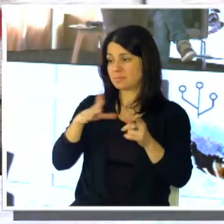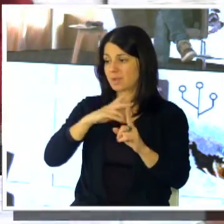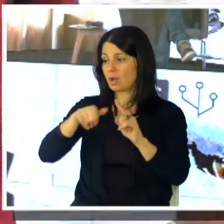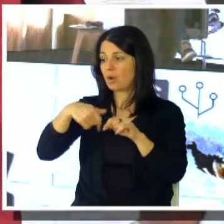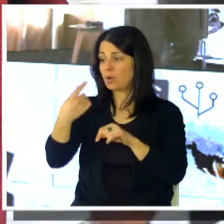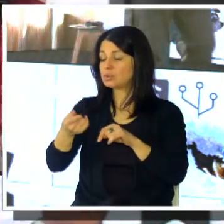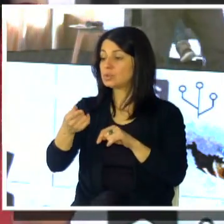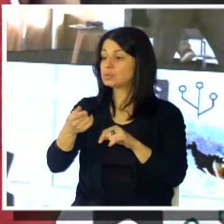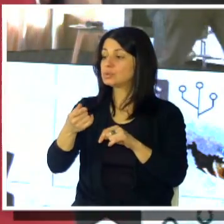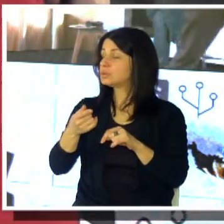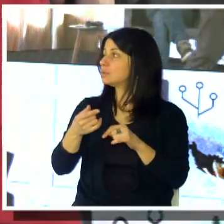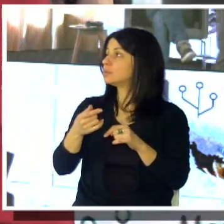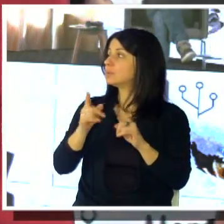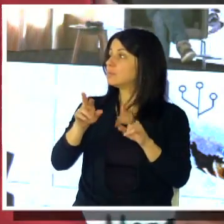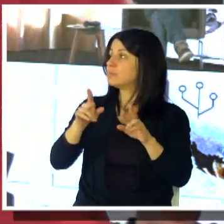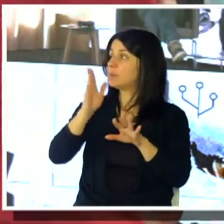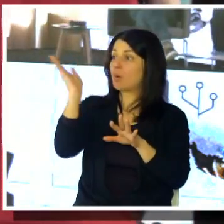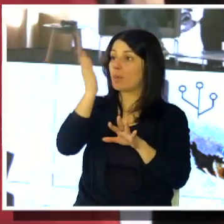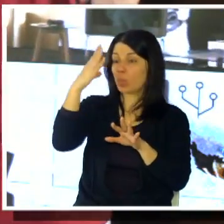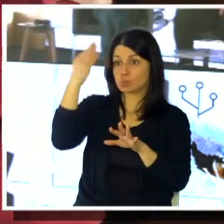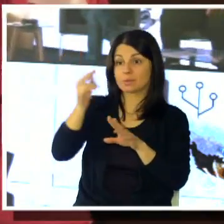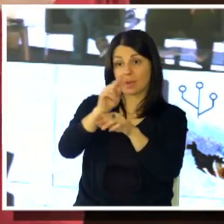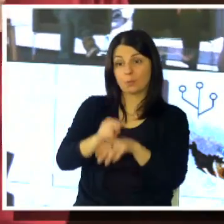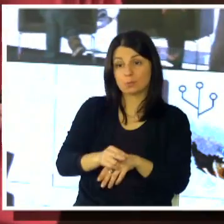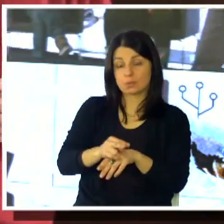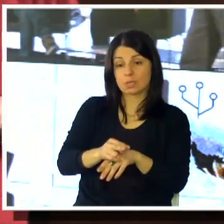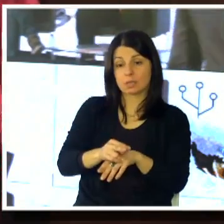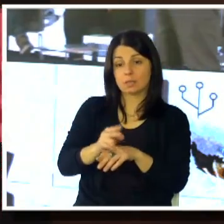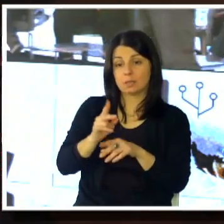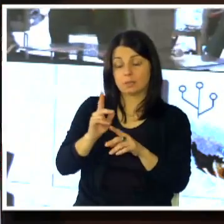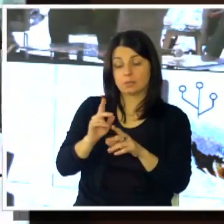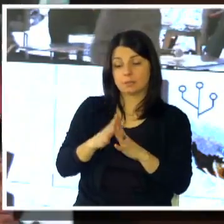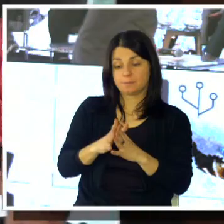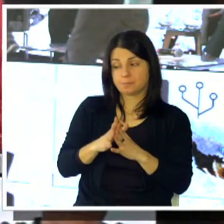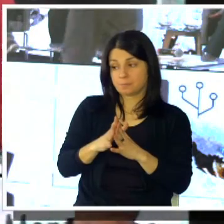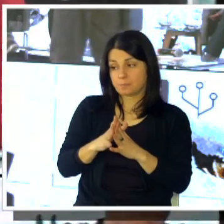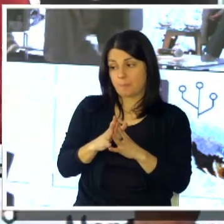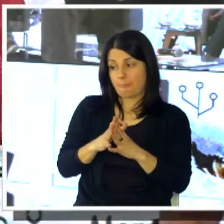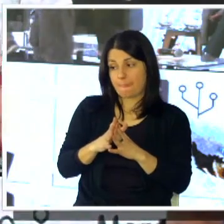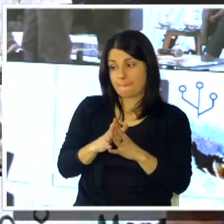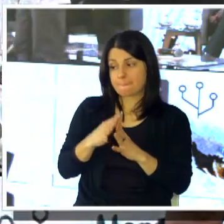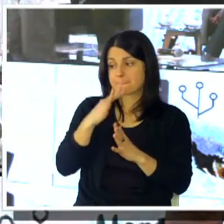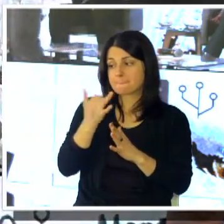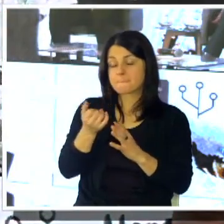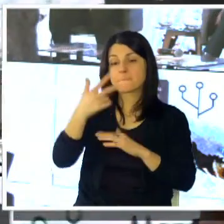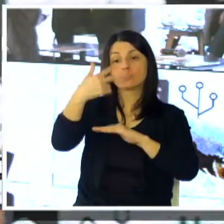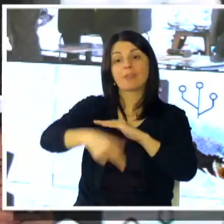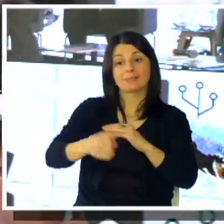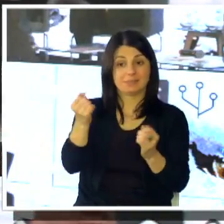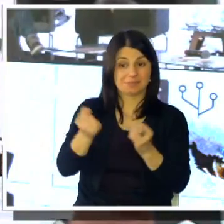hoy en día que están utilizando este mismo producto de Antel, que por ejemplo, flota de